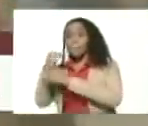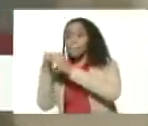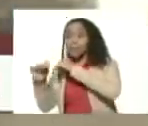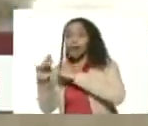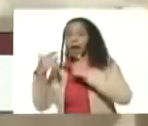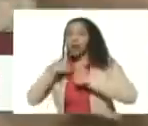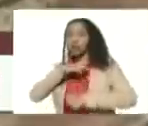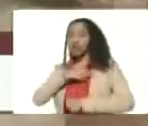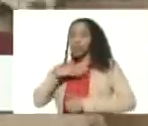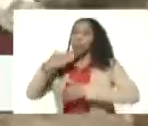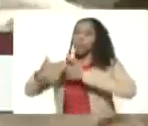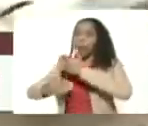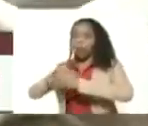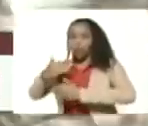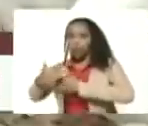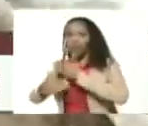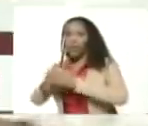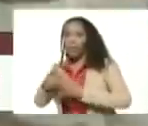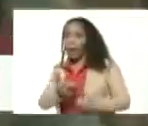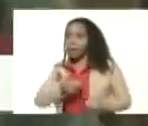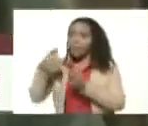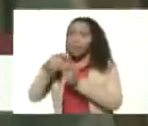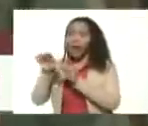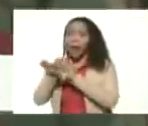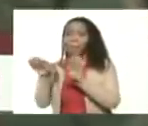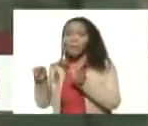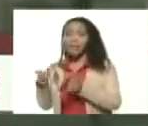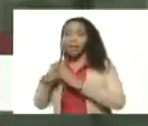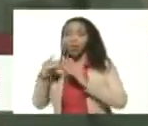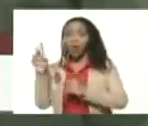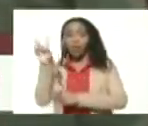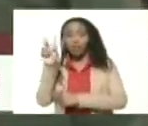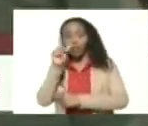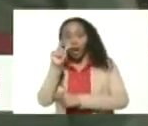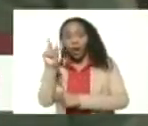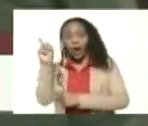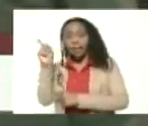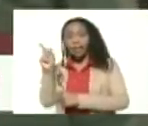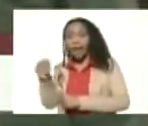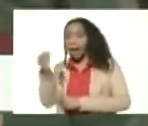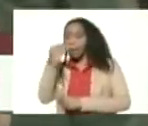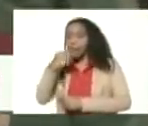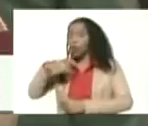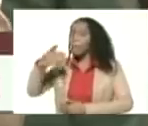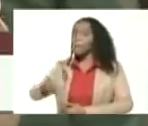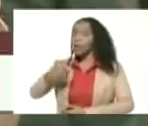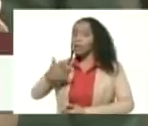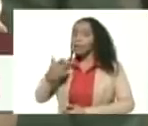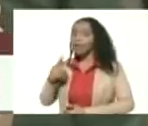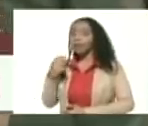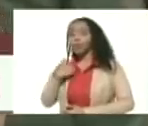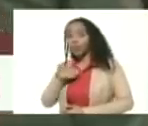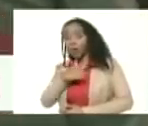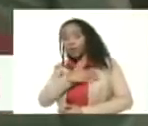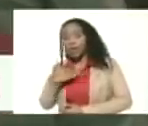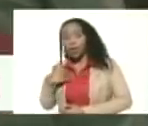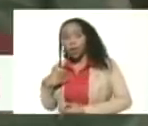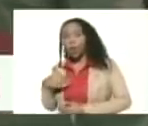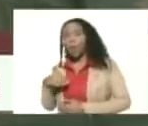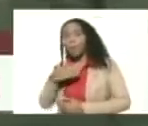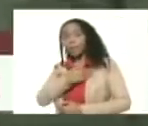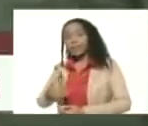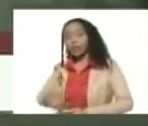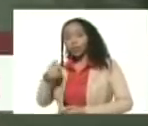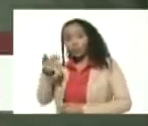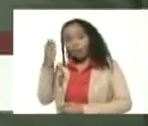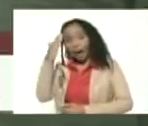Aquí estamos produciendo para llevar a la mesa de todos los venezolanos el alimento necesario. Quiero entonces, presidente, conocer si